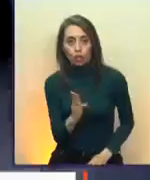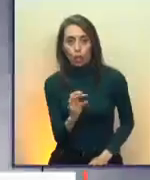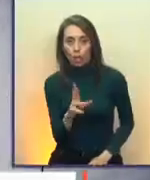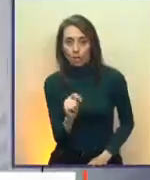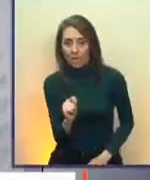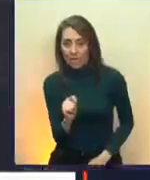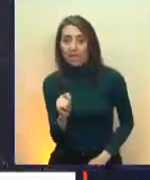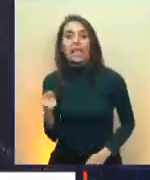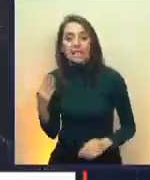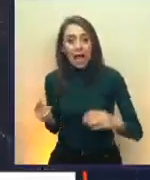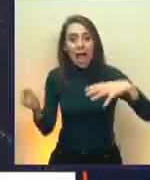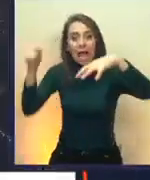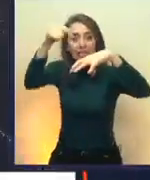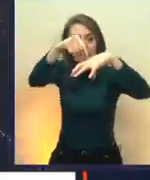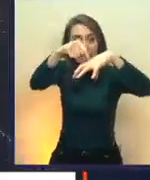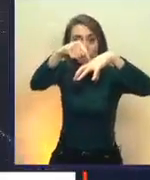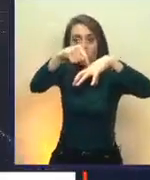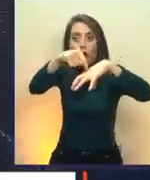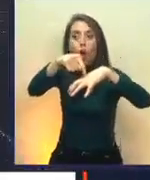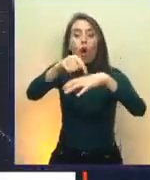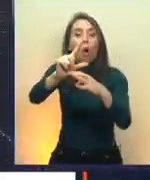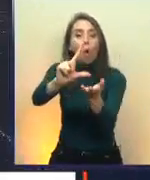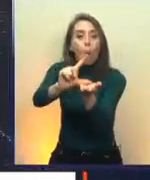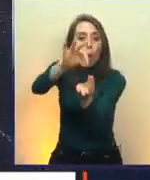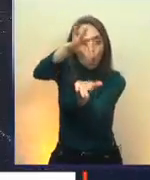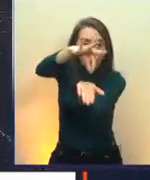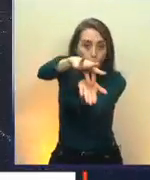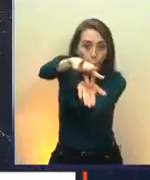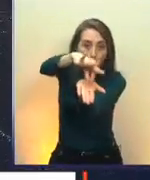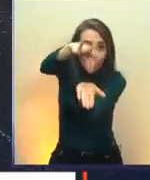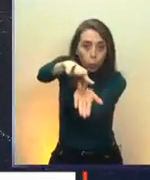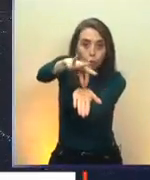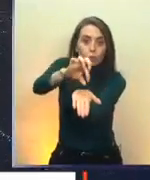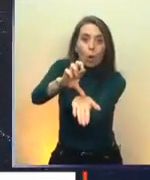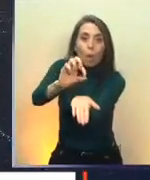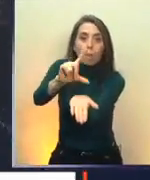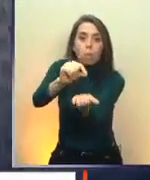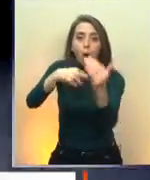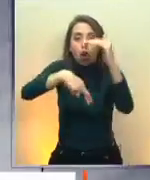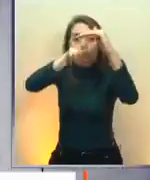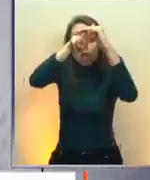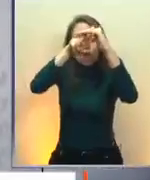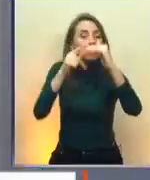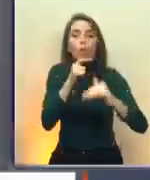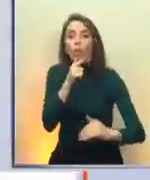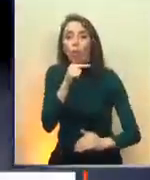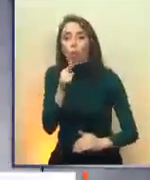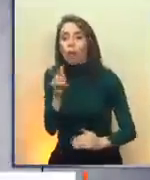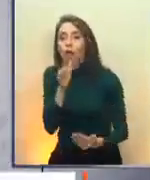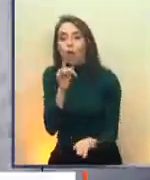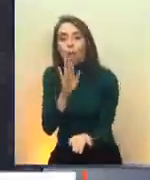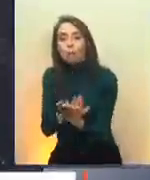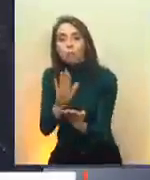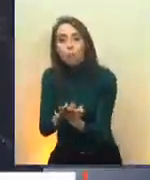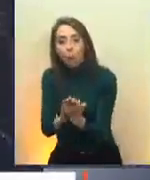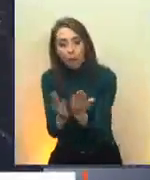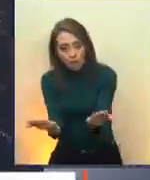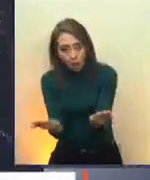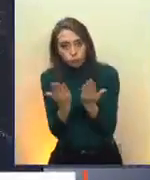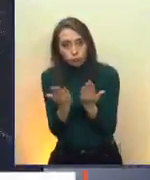Sin embargo, su llegada al punto exacto donde se ubica el Polo Norte fue cuestionada debido a la falta de pruebas